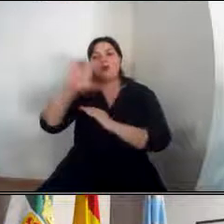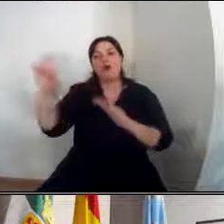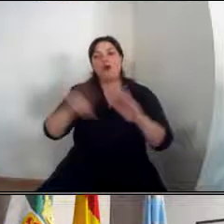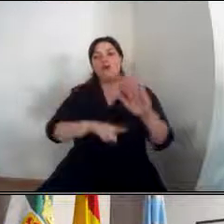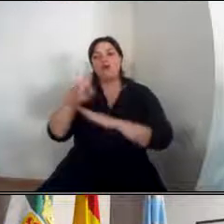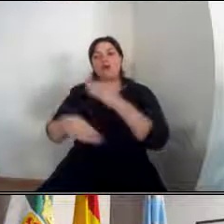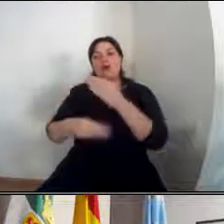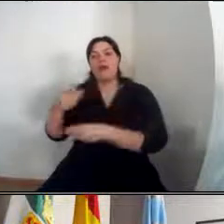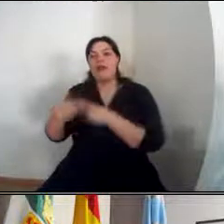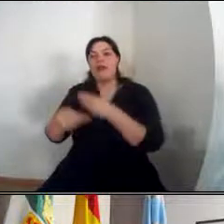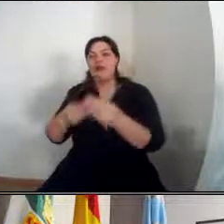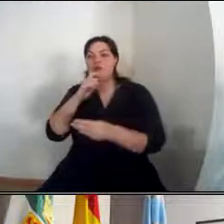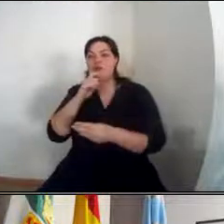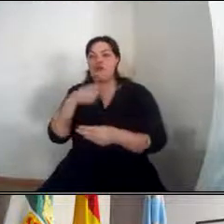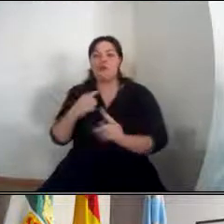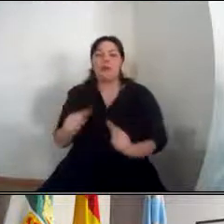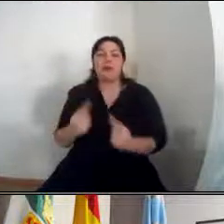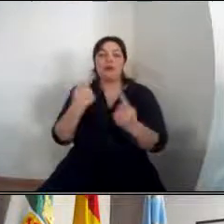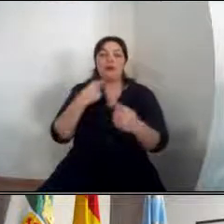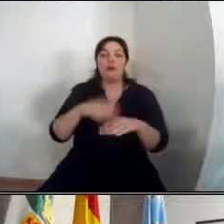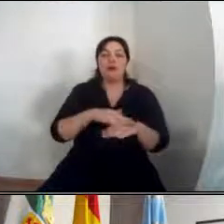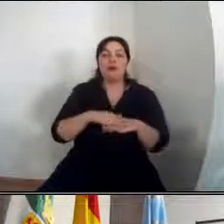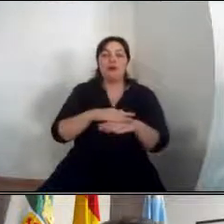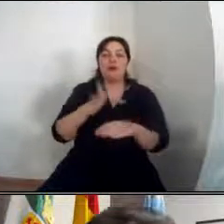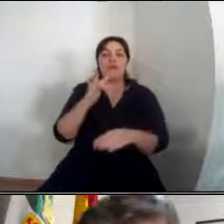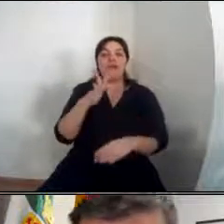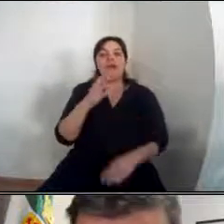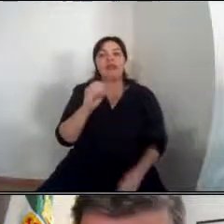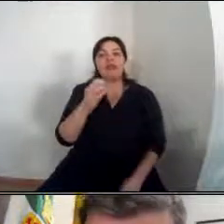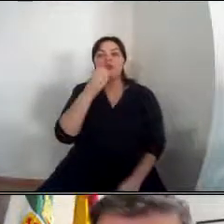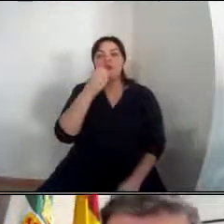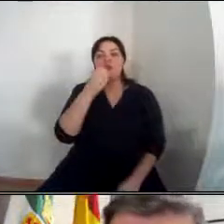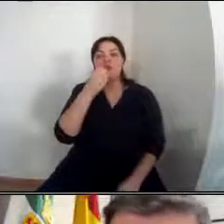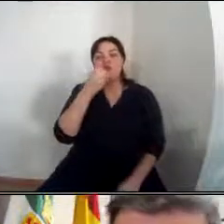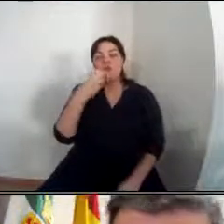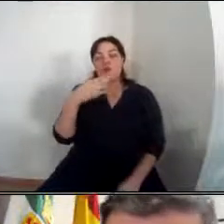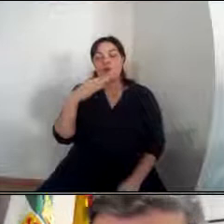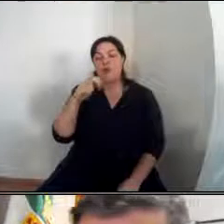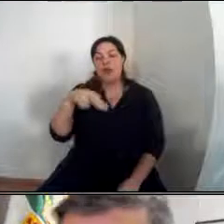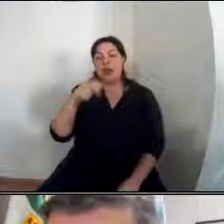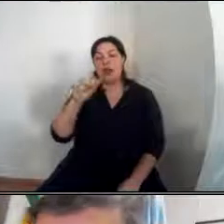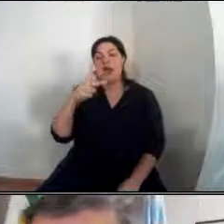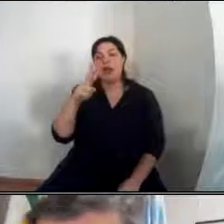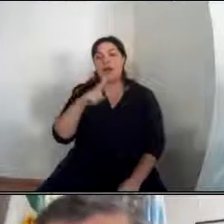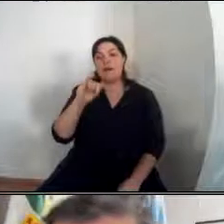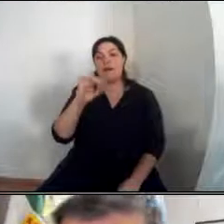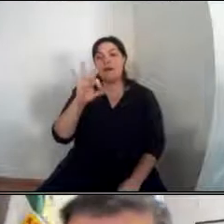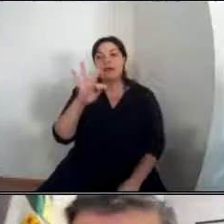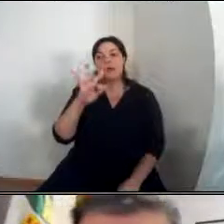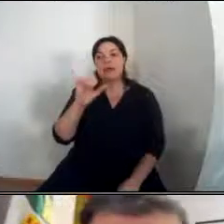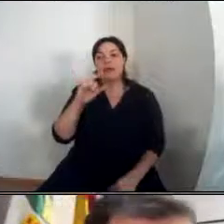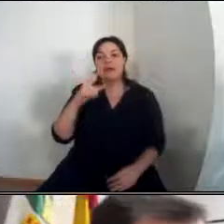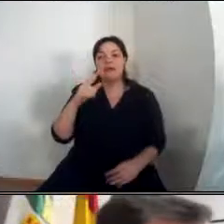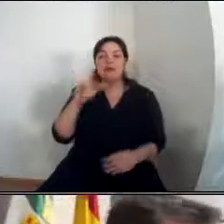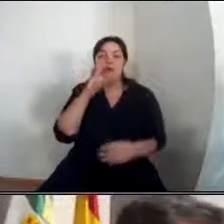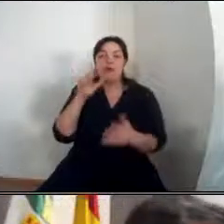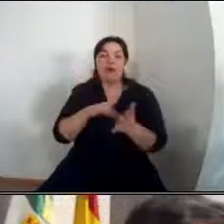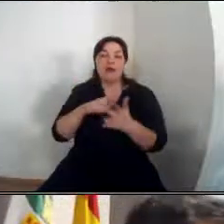Quiero en primer lugar disculpar a Francisco Buenavista, puesto que no ha podido estar por motivos de agenda.